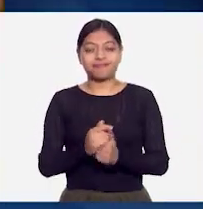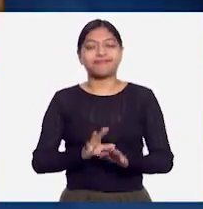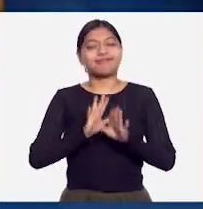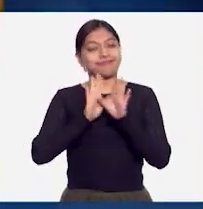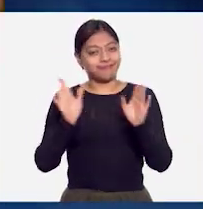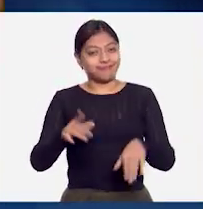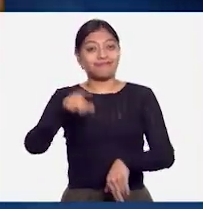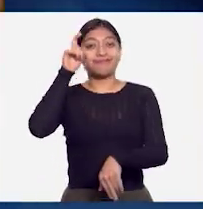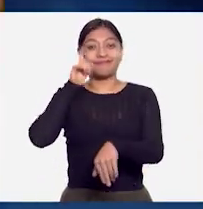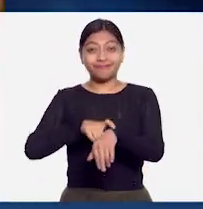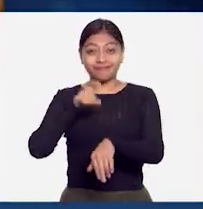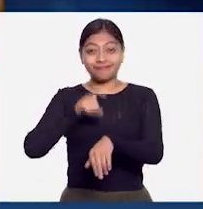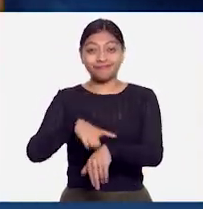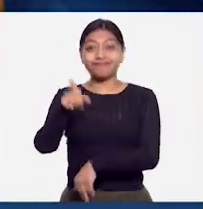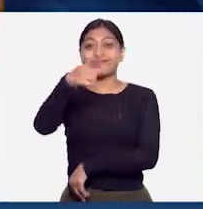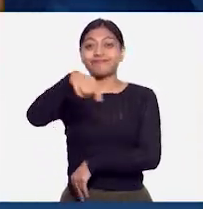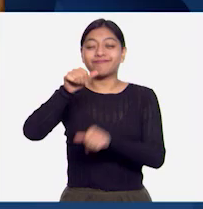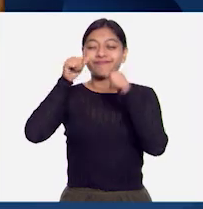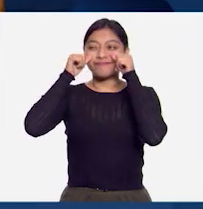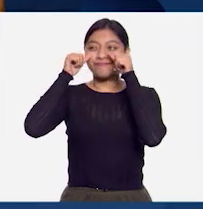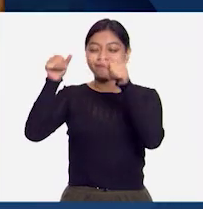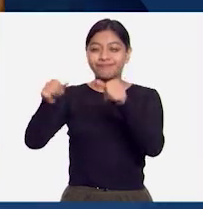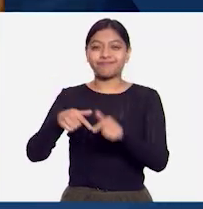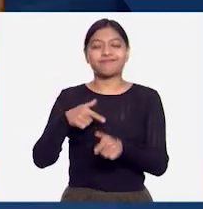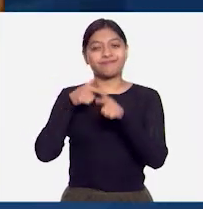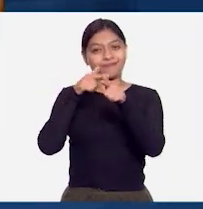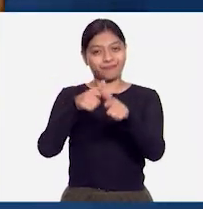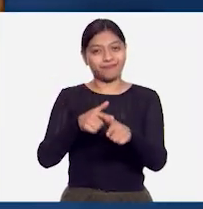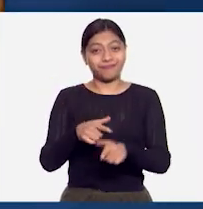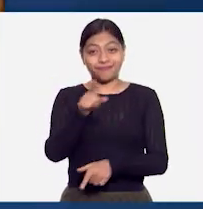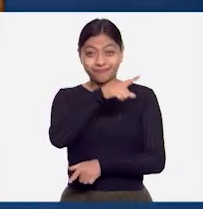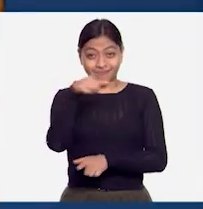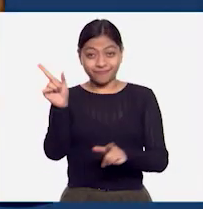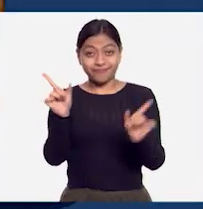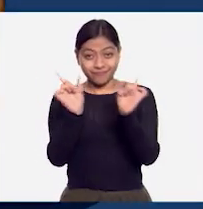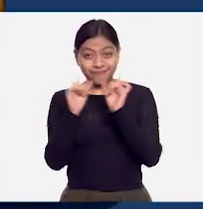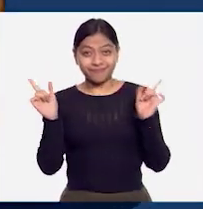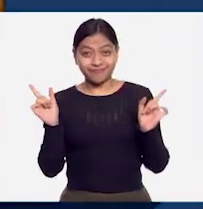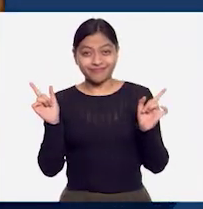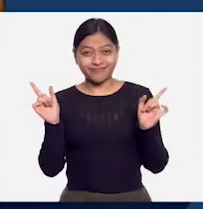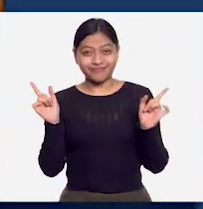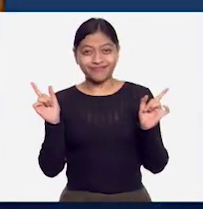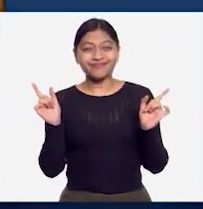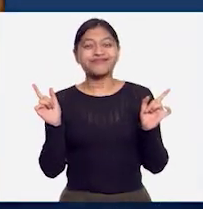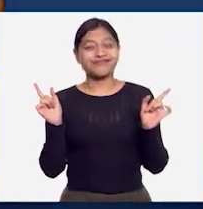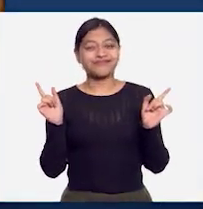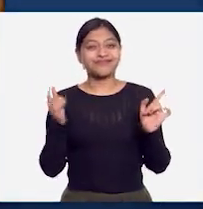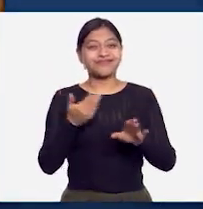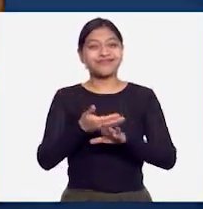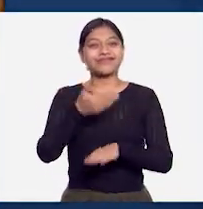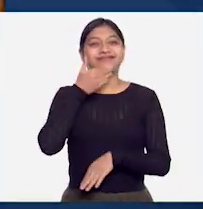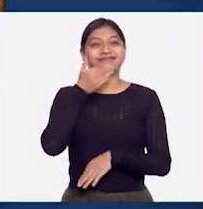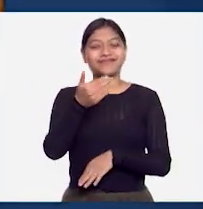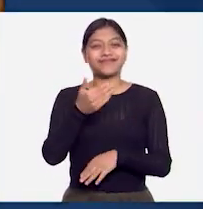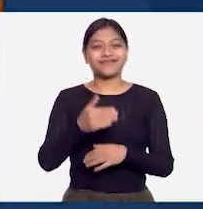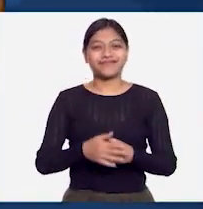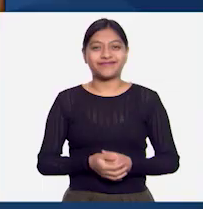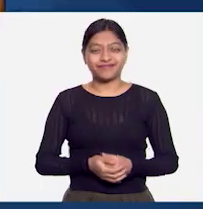es momento de seguir con el programa de hoy. ¿Listas? ¿Listos?